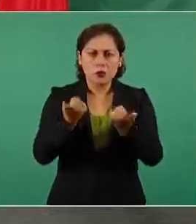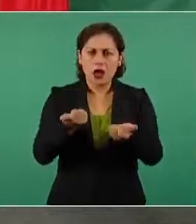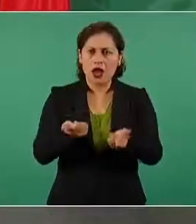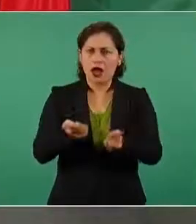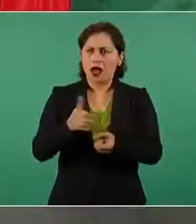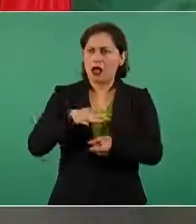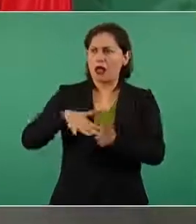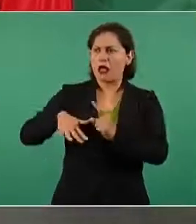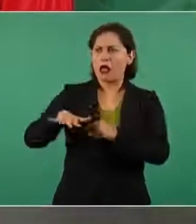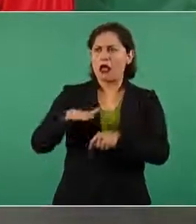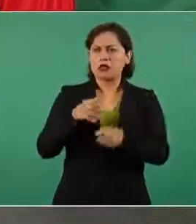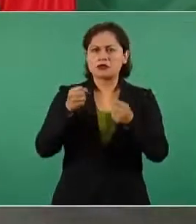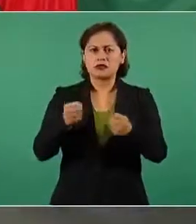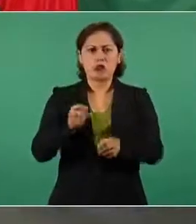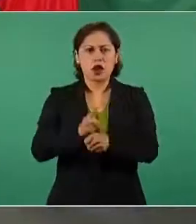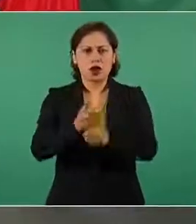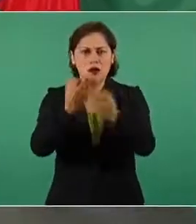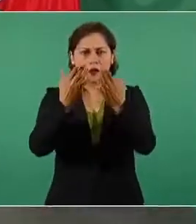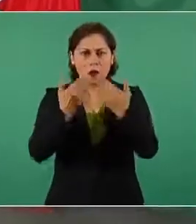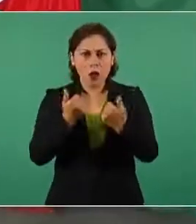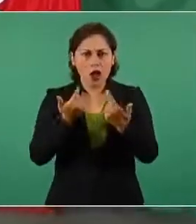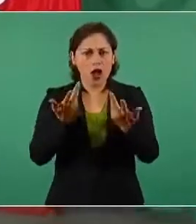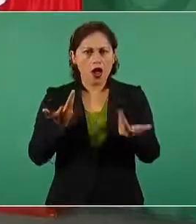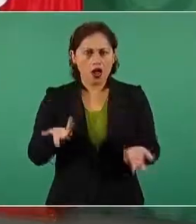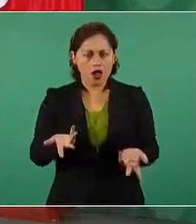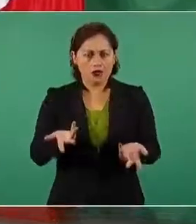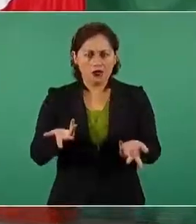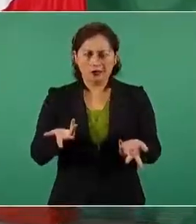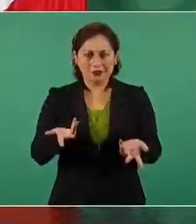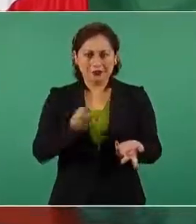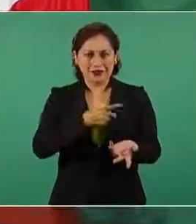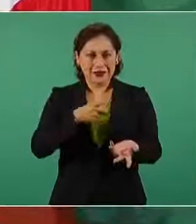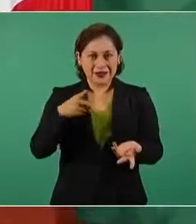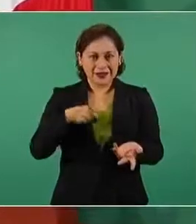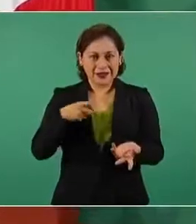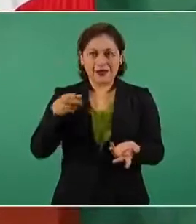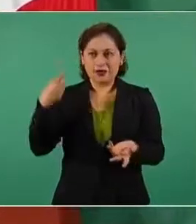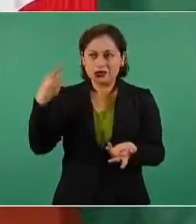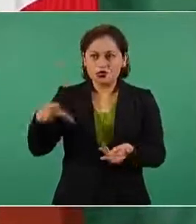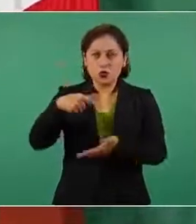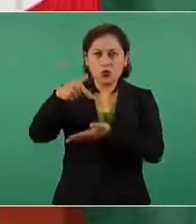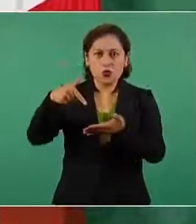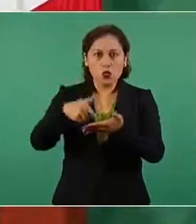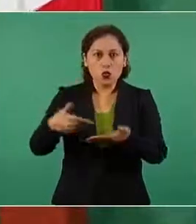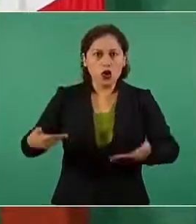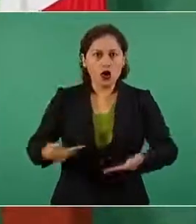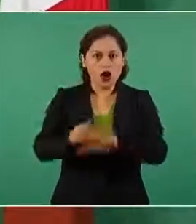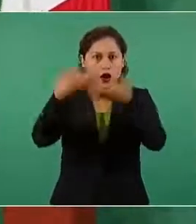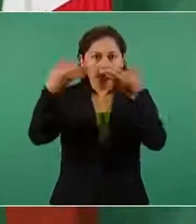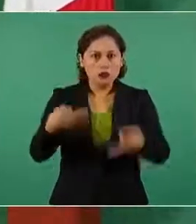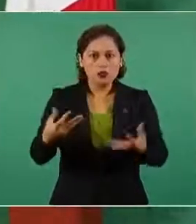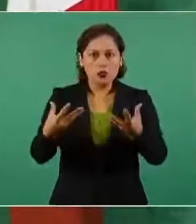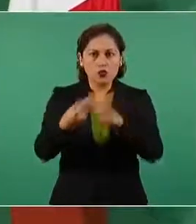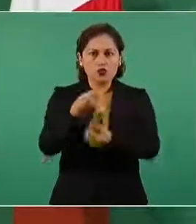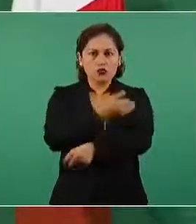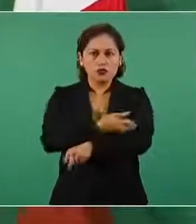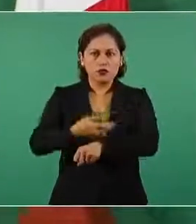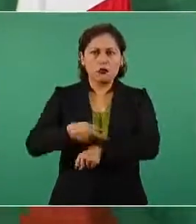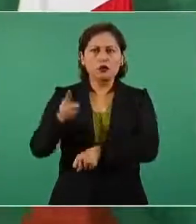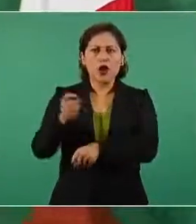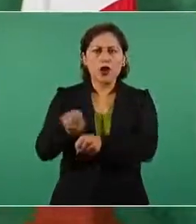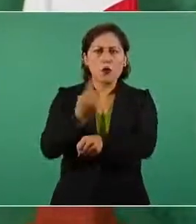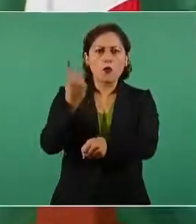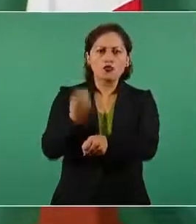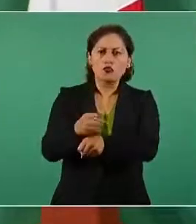que la gente tenga posibilidad de trabajar y de ser feliz donde nació, donde están sus familiares,